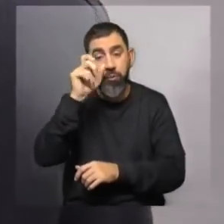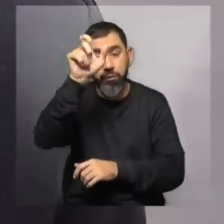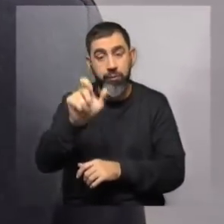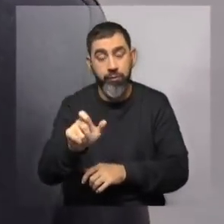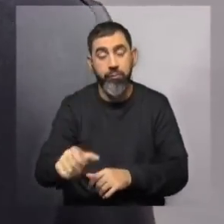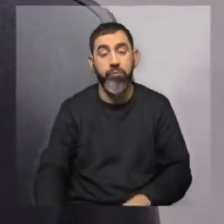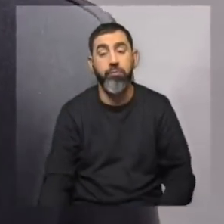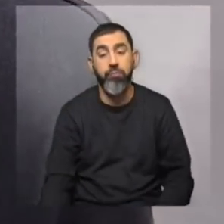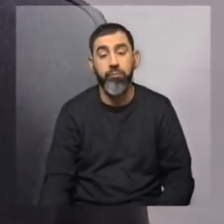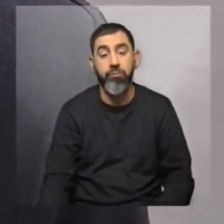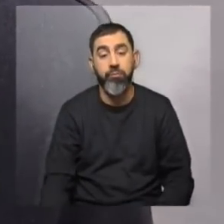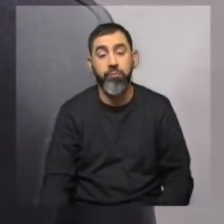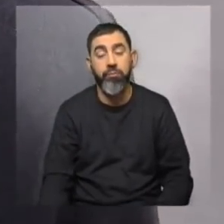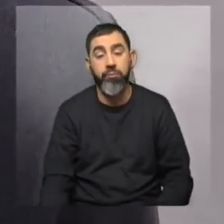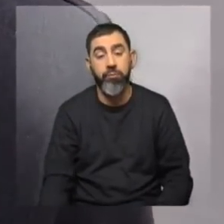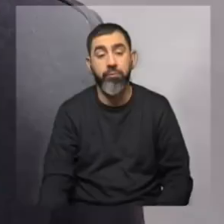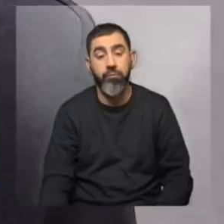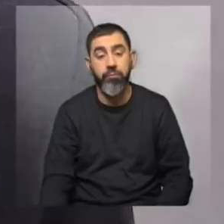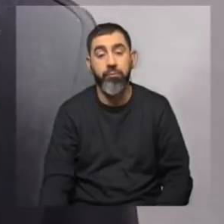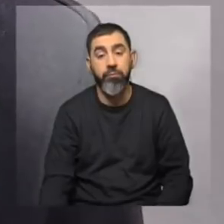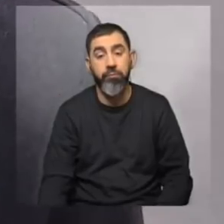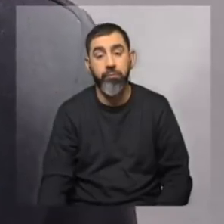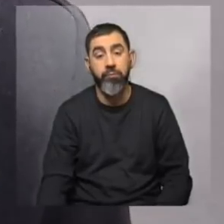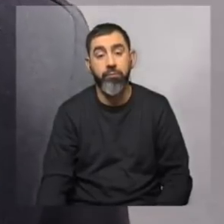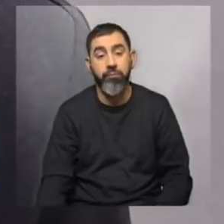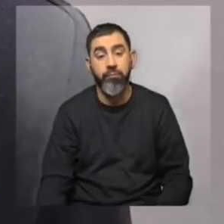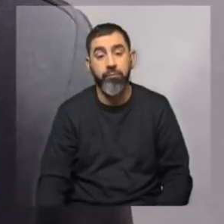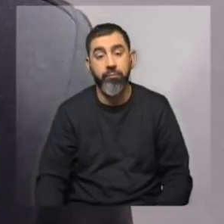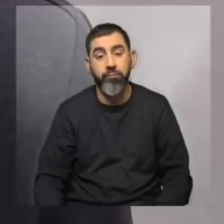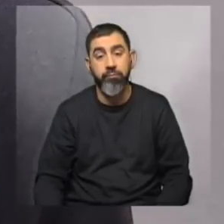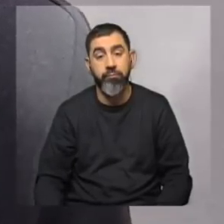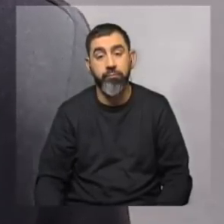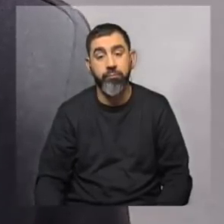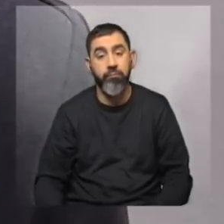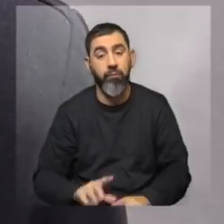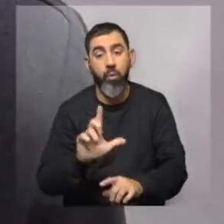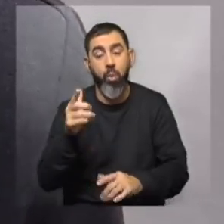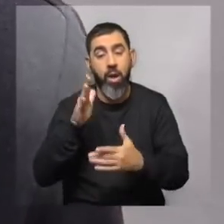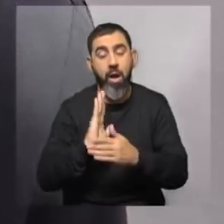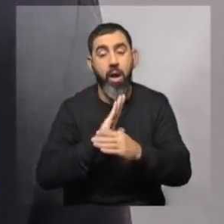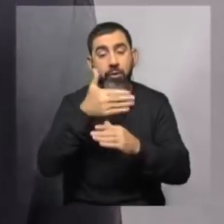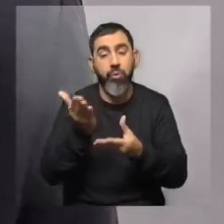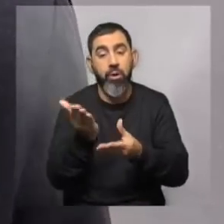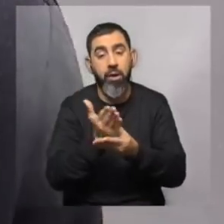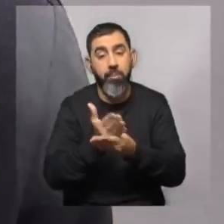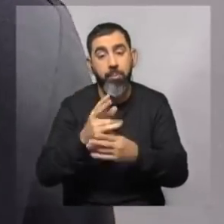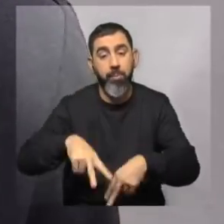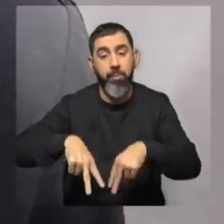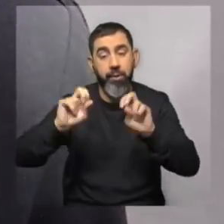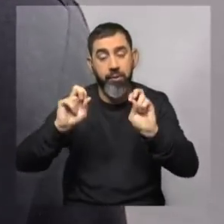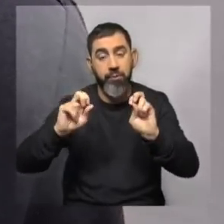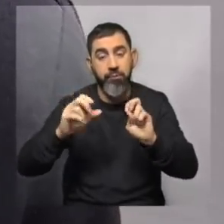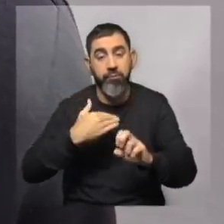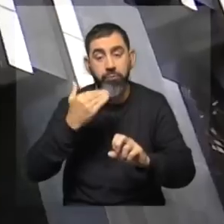la investigación del caso que se conoce a lo cual no no tuvimos acceso a la carpeta de investigación fiscal por lo tanto no